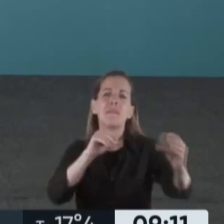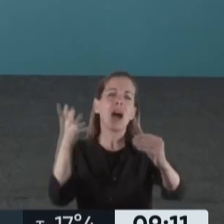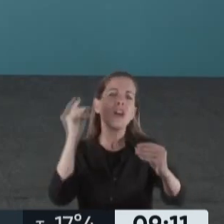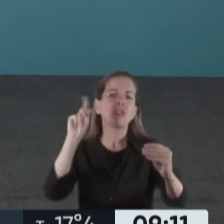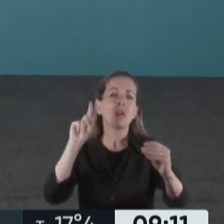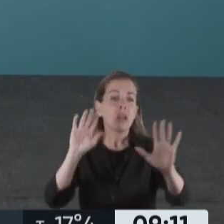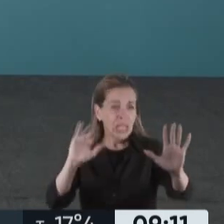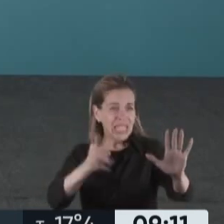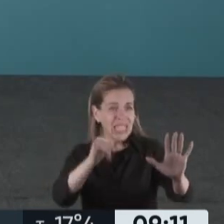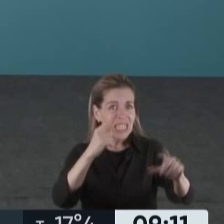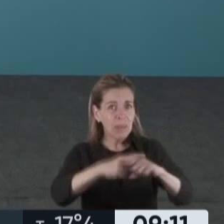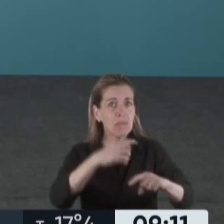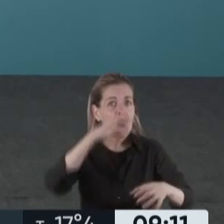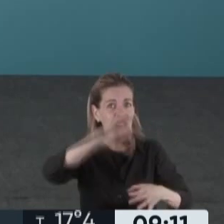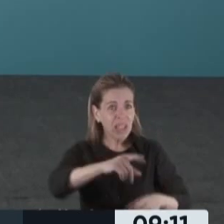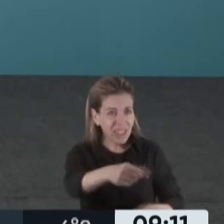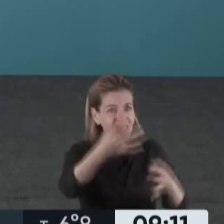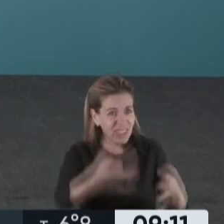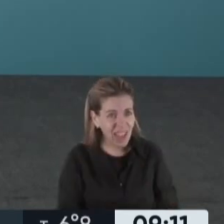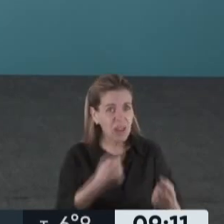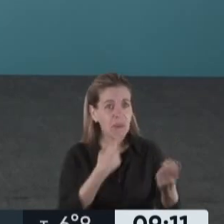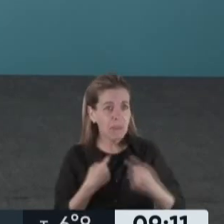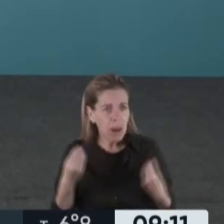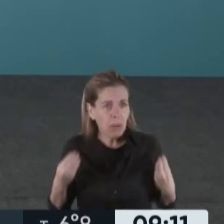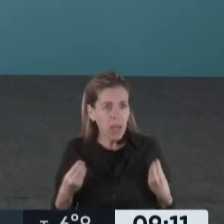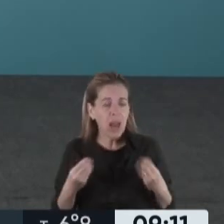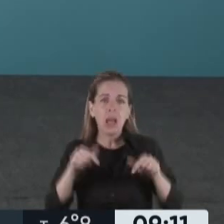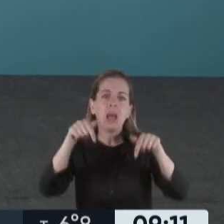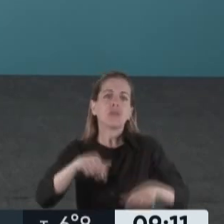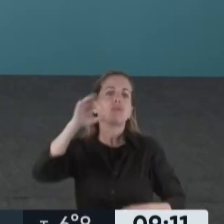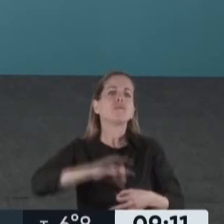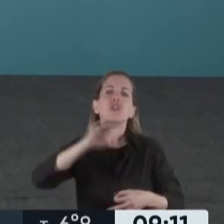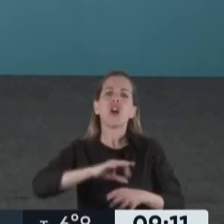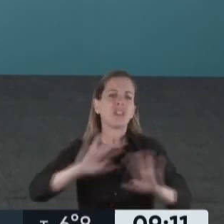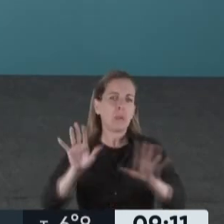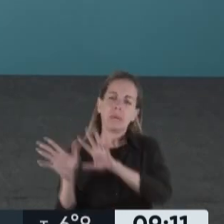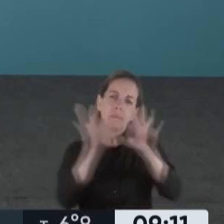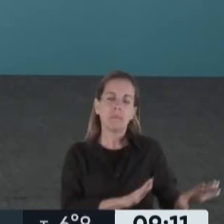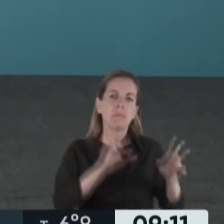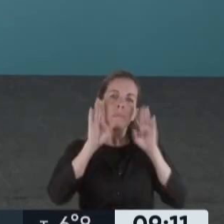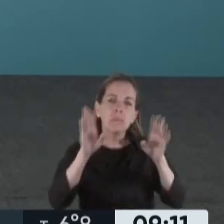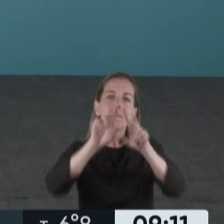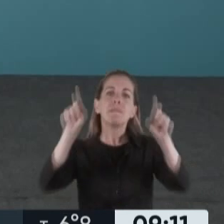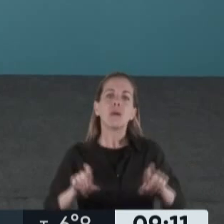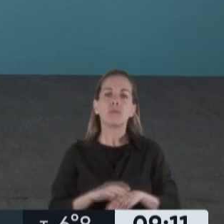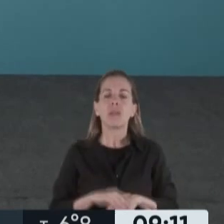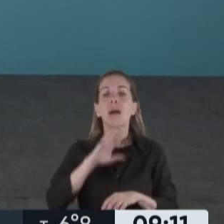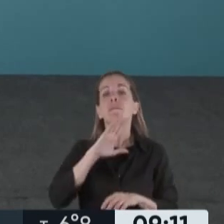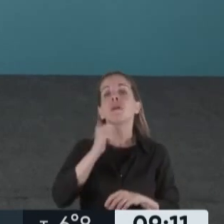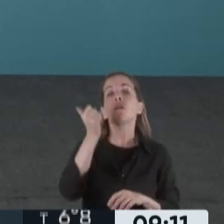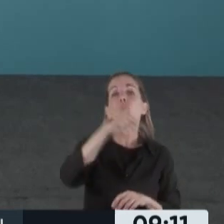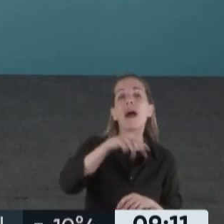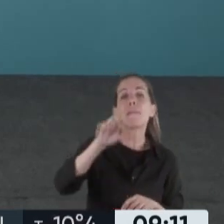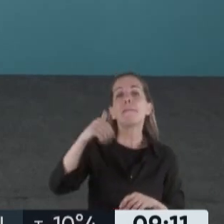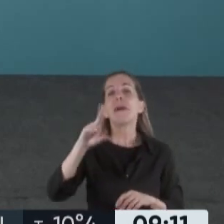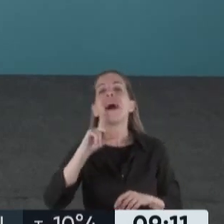¿Es por sorteo? ¿En serio van a hacer un tema? Es por sorteo. Muchas gracias. Vamos a pasar a las preguntas. Juan Pablo Peralta. ¿Cómo